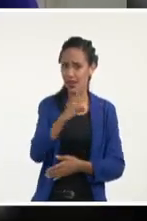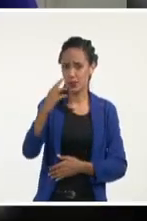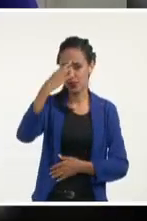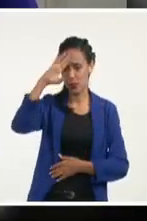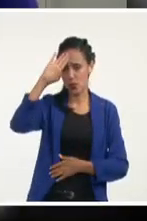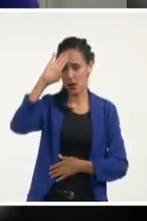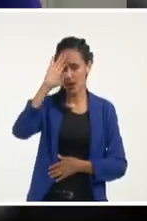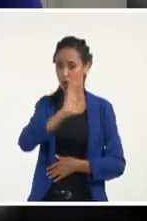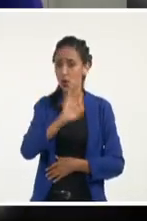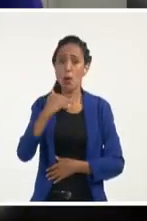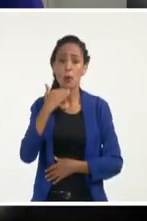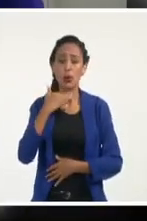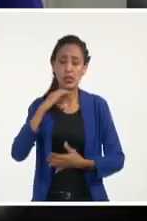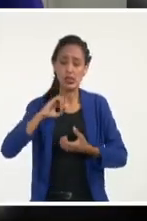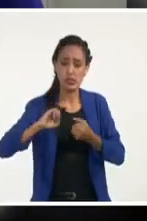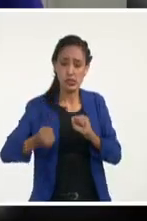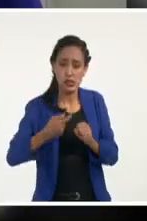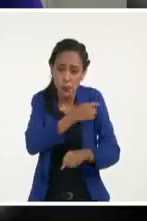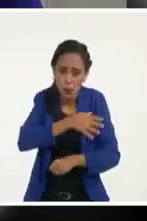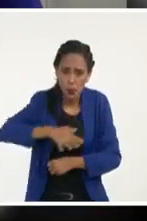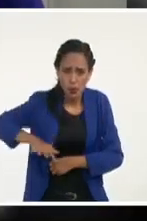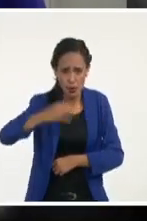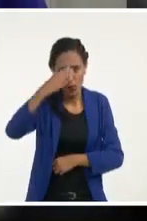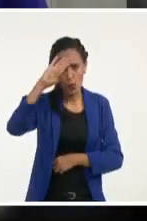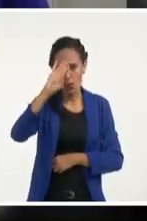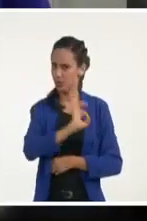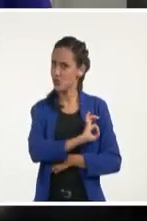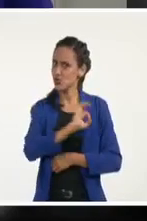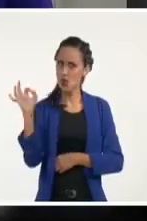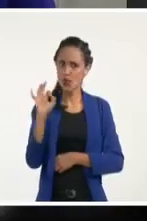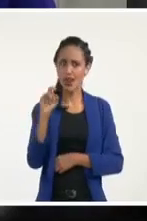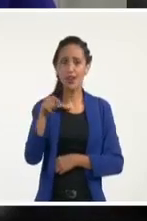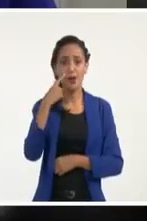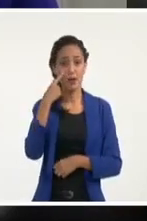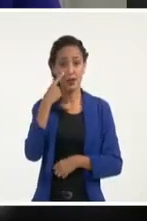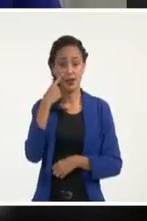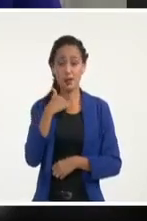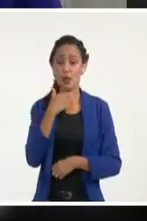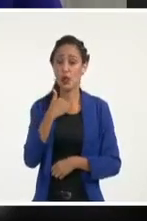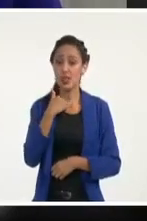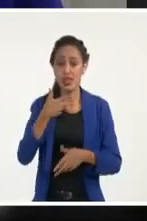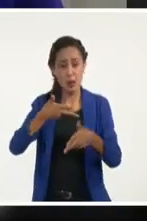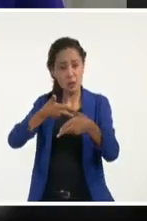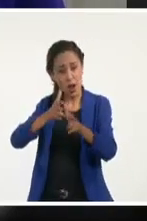represión de la policía o del ejército contra su pueblo. La policía y el ejército de Cuba son